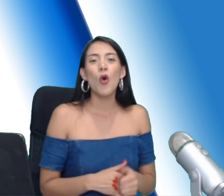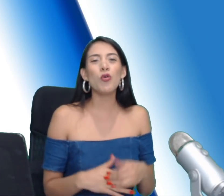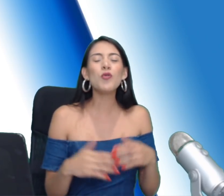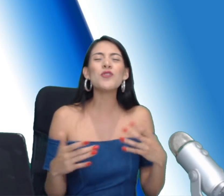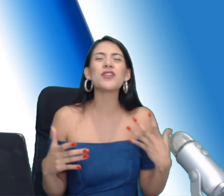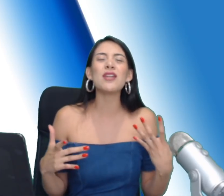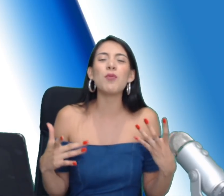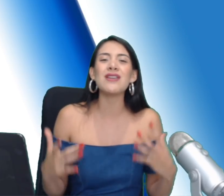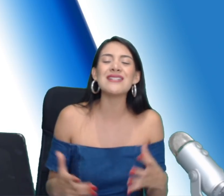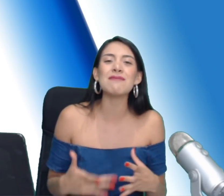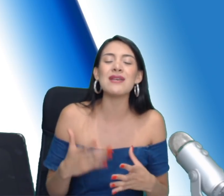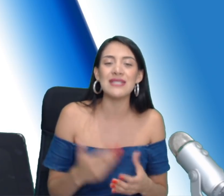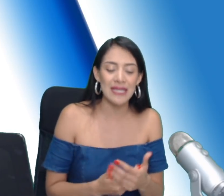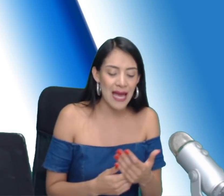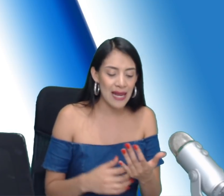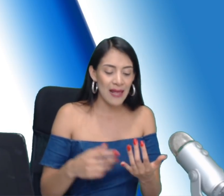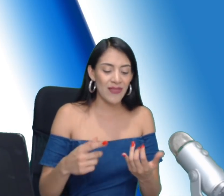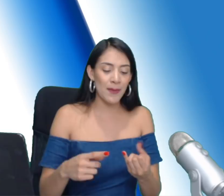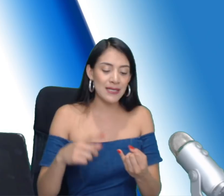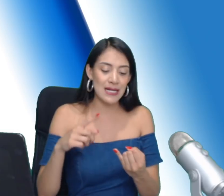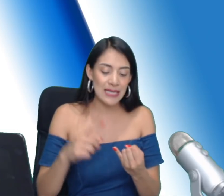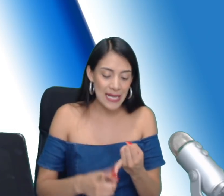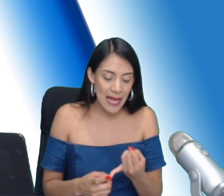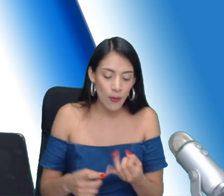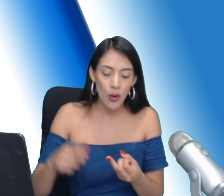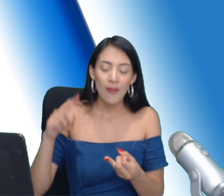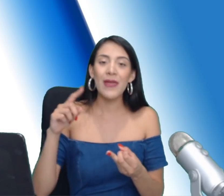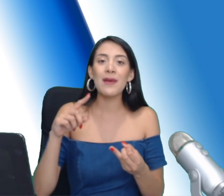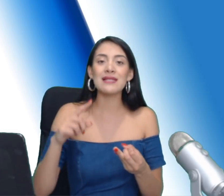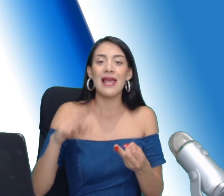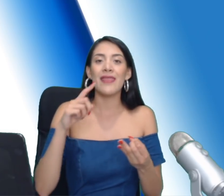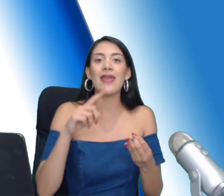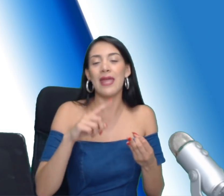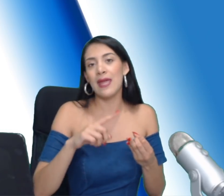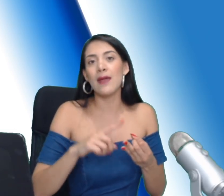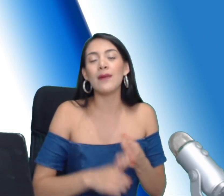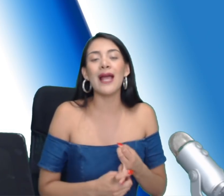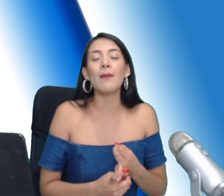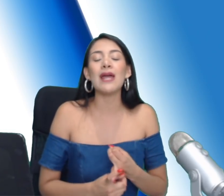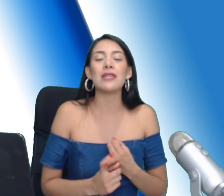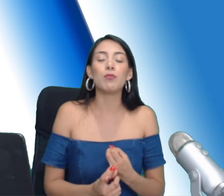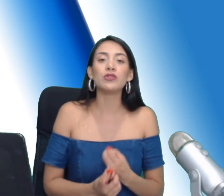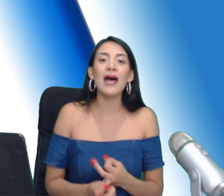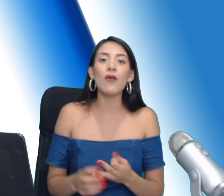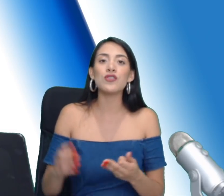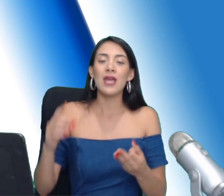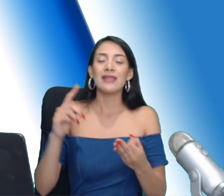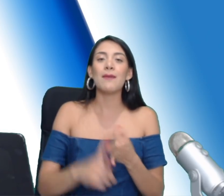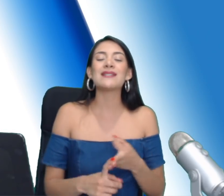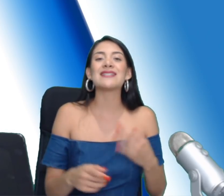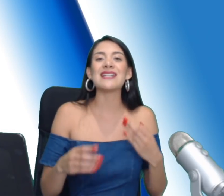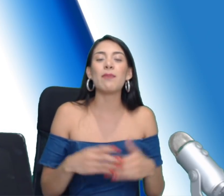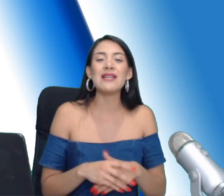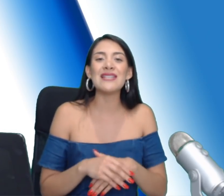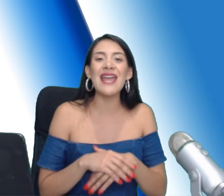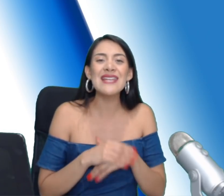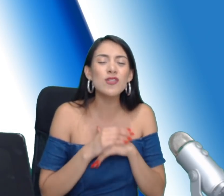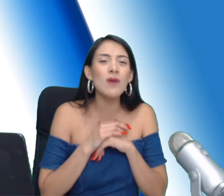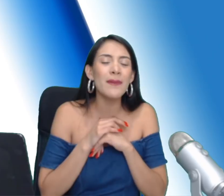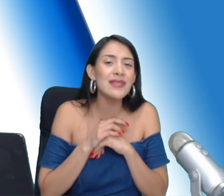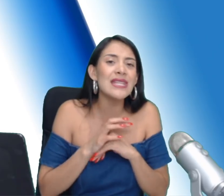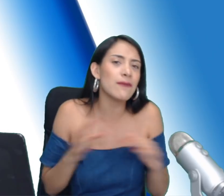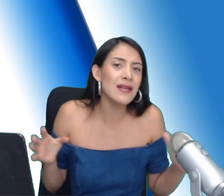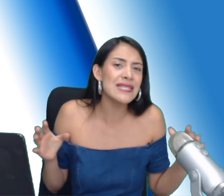cuestionado. Uno cuando quiere ponerse a investigar temas del Senado, temas de la Cámara de Diputados, temas de transparencia,